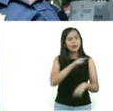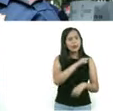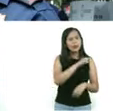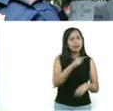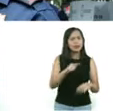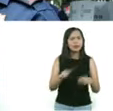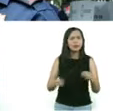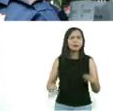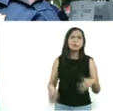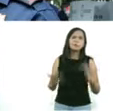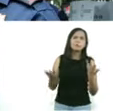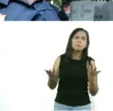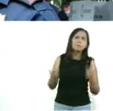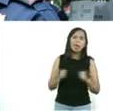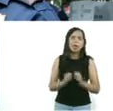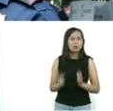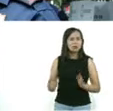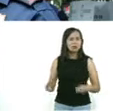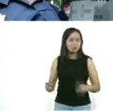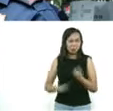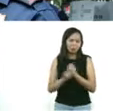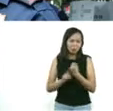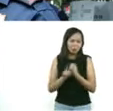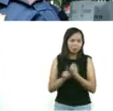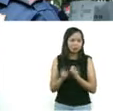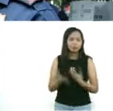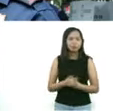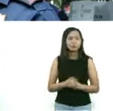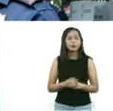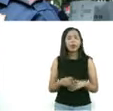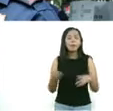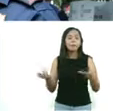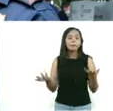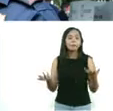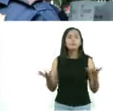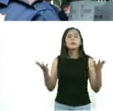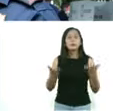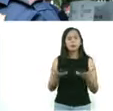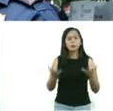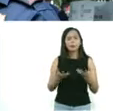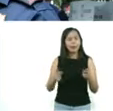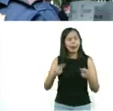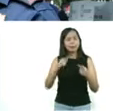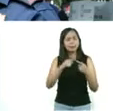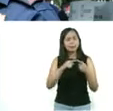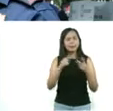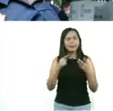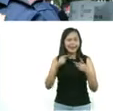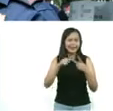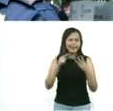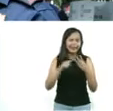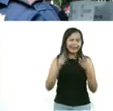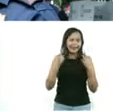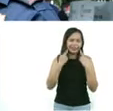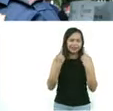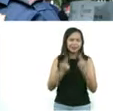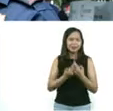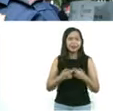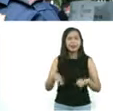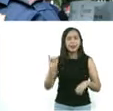de delitos. Para la coordinación de estas acciones, se realizaron ya 3 reuniones con autoridades del Instituto Nacional